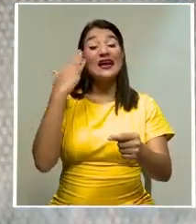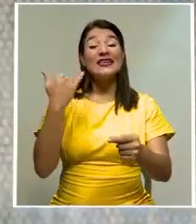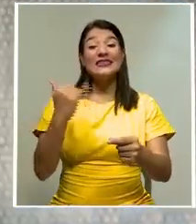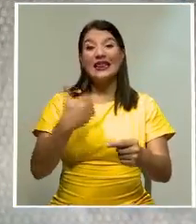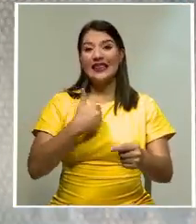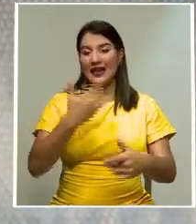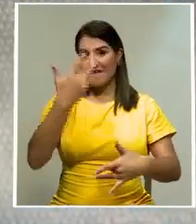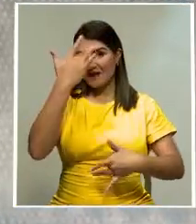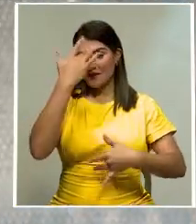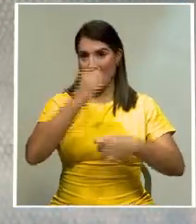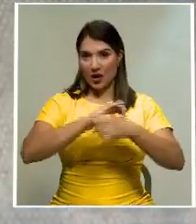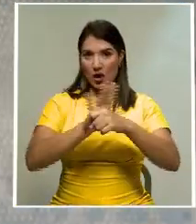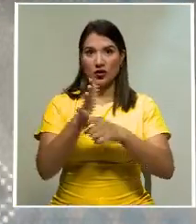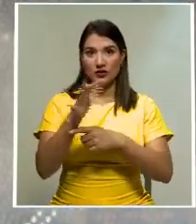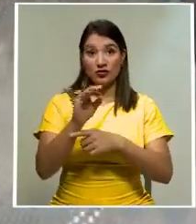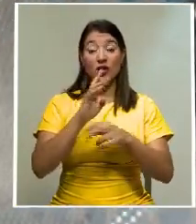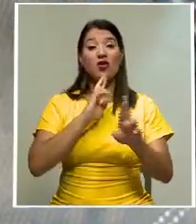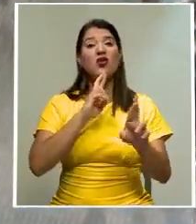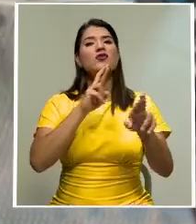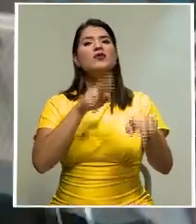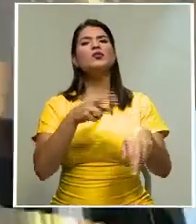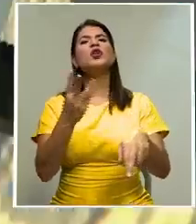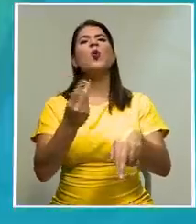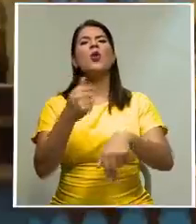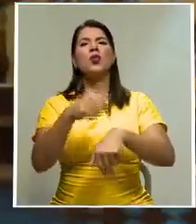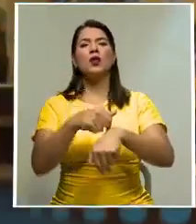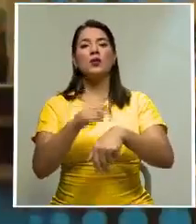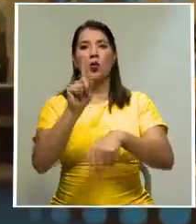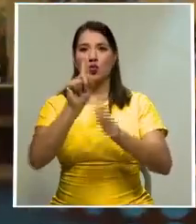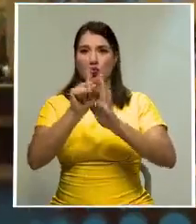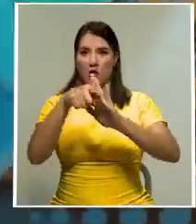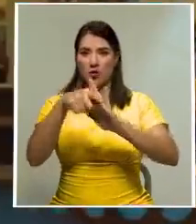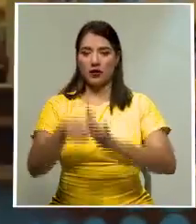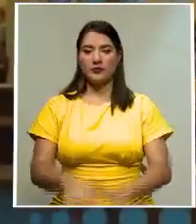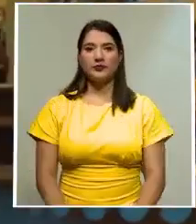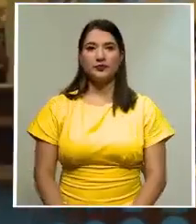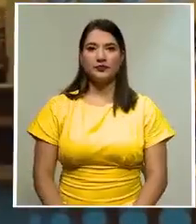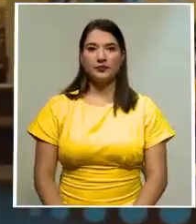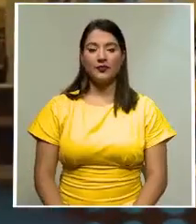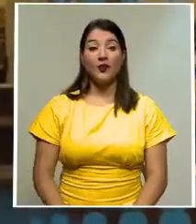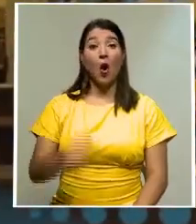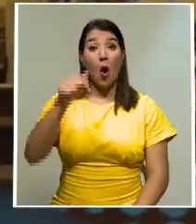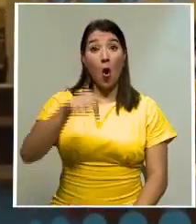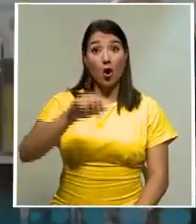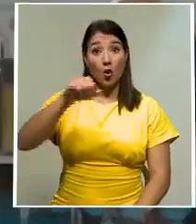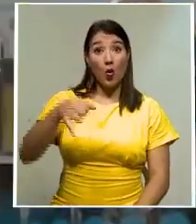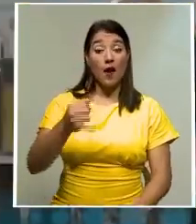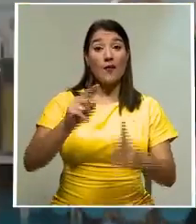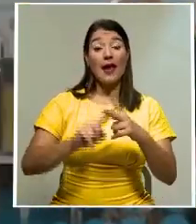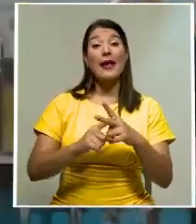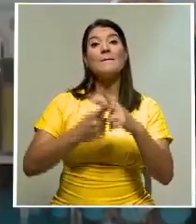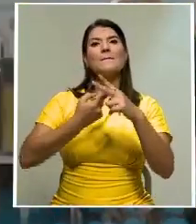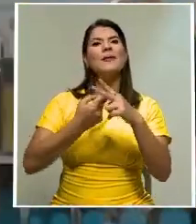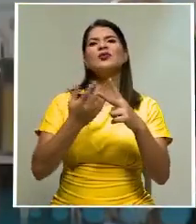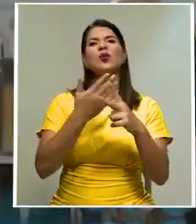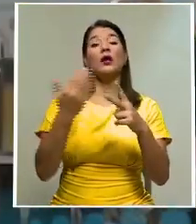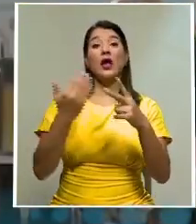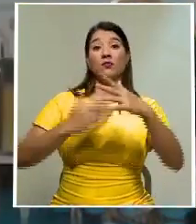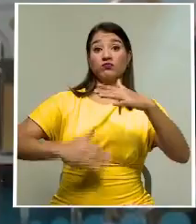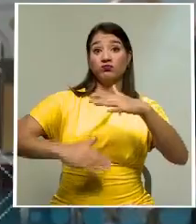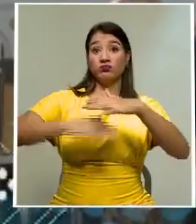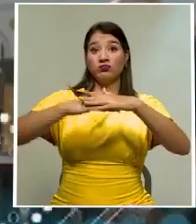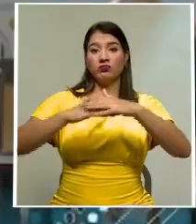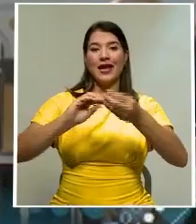COVID-19. Los resultados estarían listos en una hora. Este jueves empezó a regir la disminución de aforo en